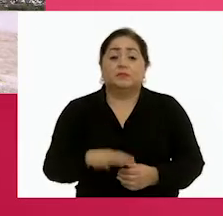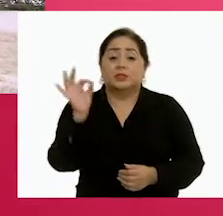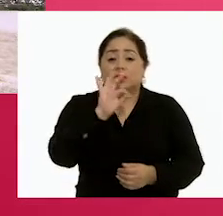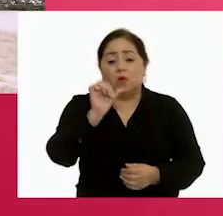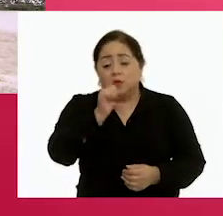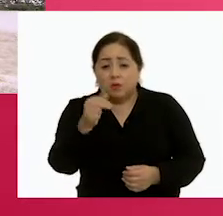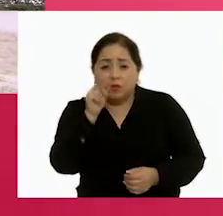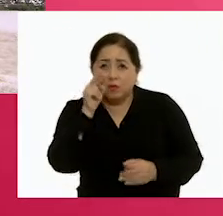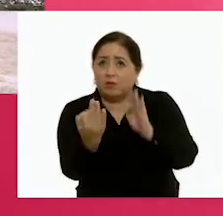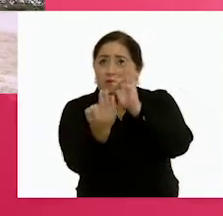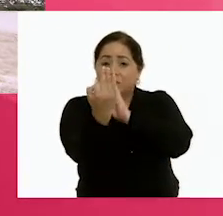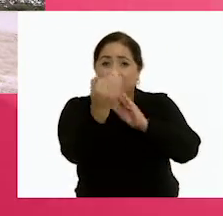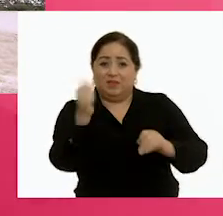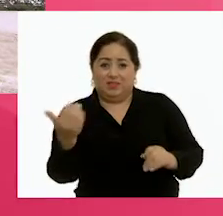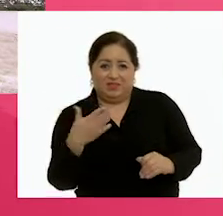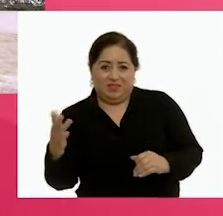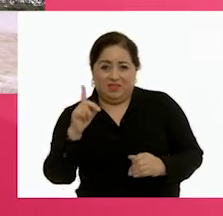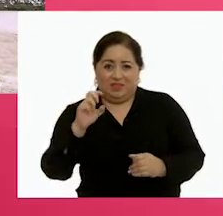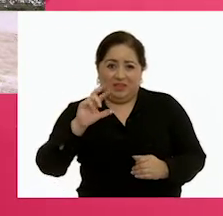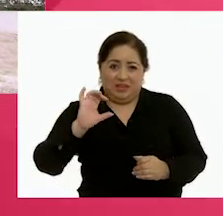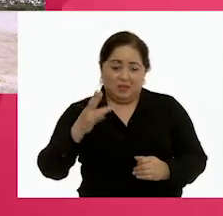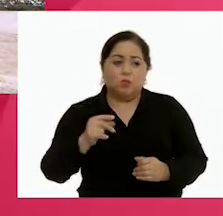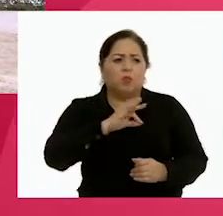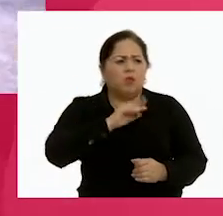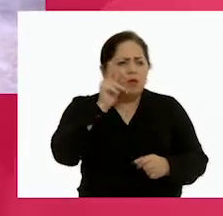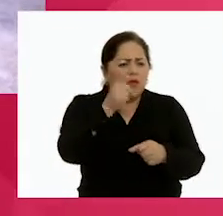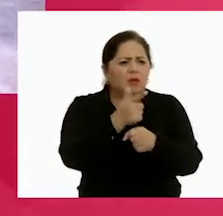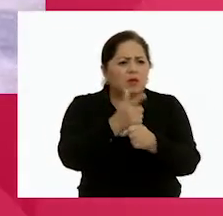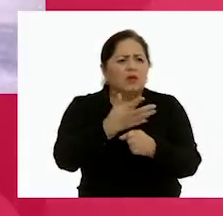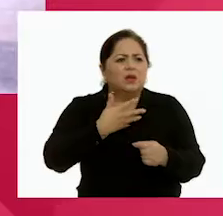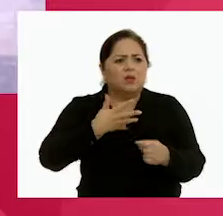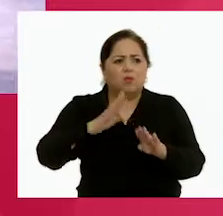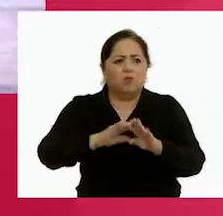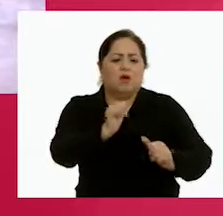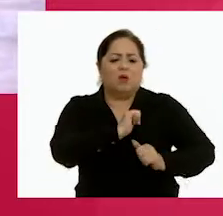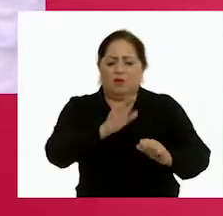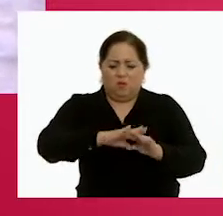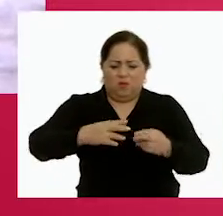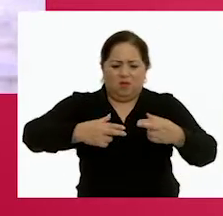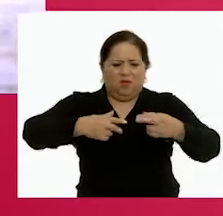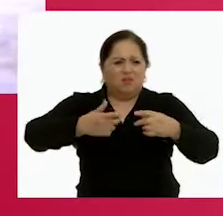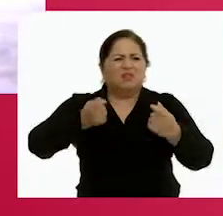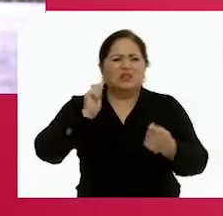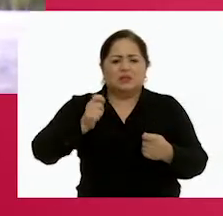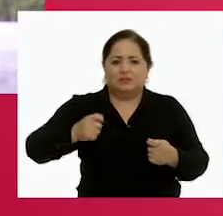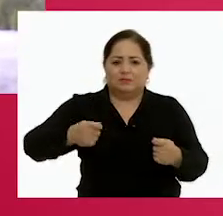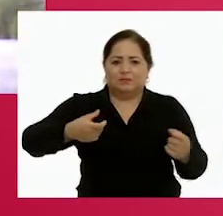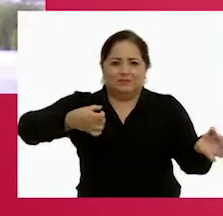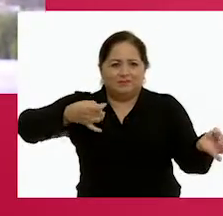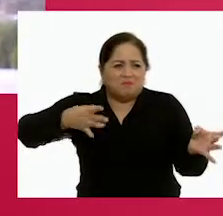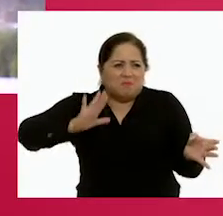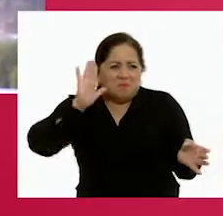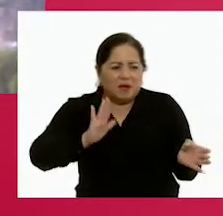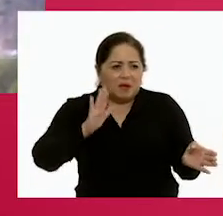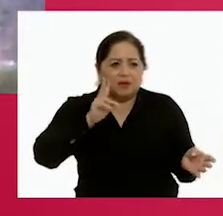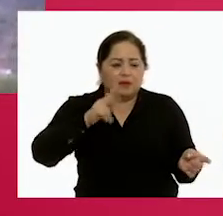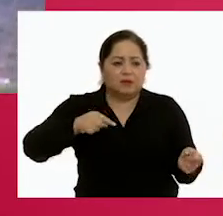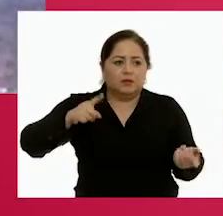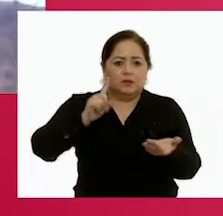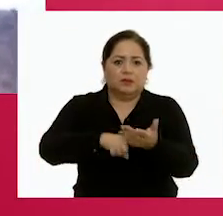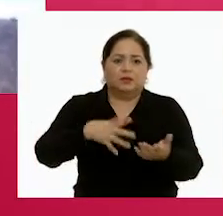lo vemos de frente del lado derecho, lo que vamos a notar es que lleva una serie de armas. Estas armas, por ejemplo, son, en el caso, por ejemplo, que